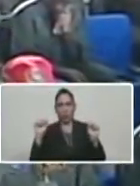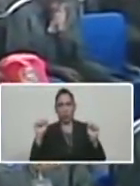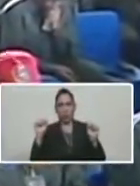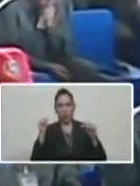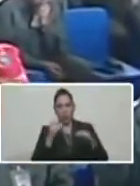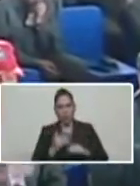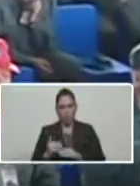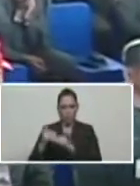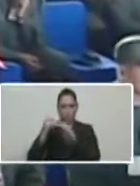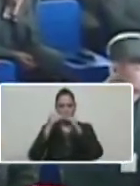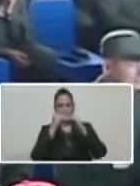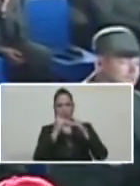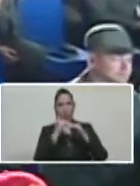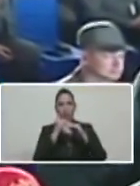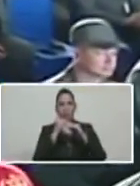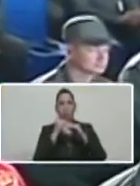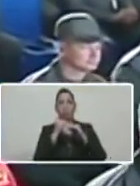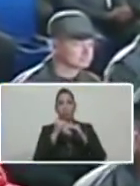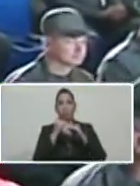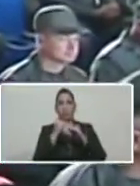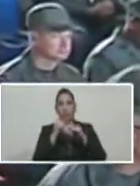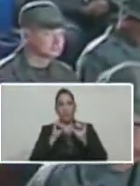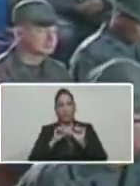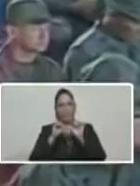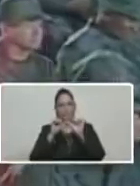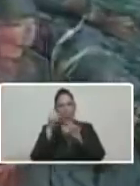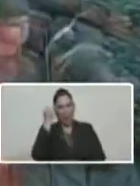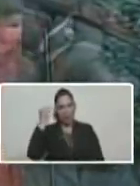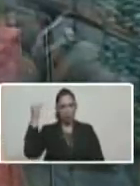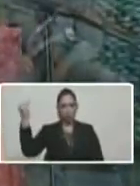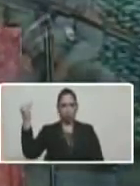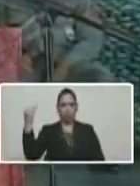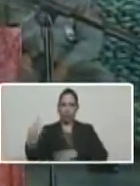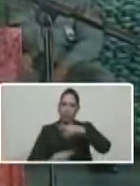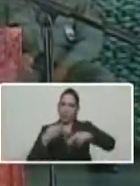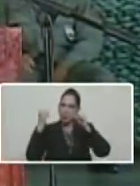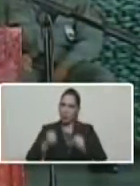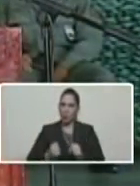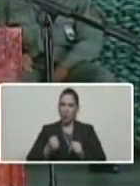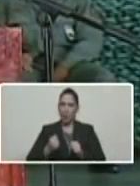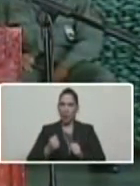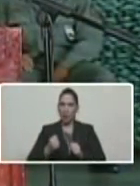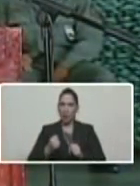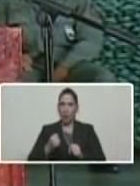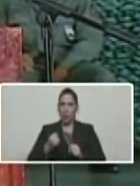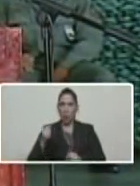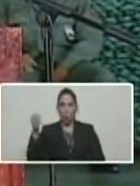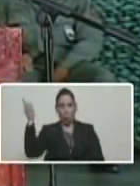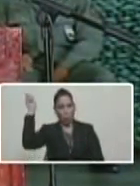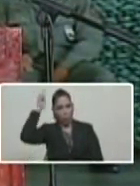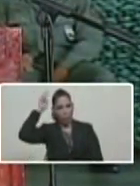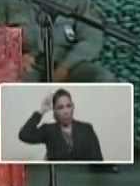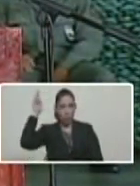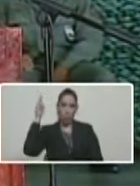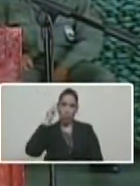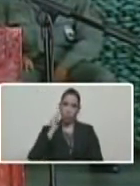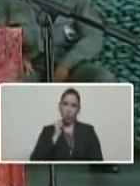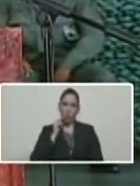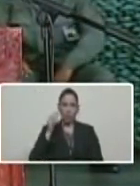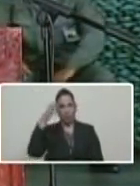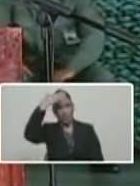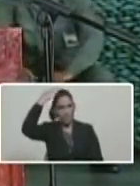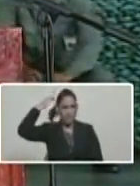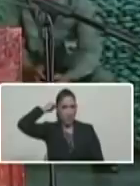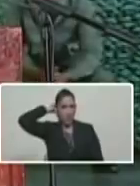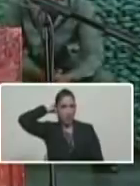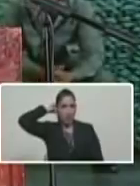igualdad, y a mantener más firme que nunca los ideales y convicciones revolucionarias de Guaycaipuro, de Bolívar, de Miranda, de